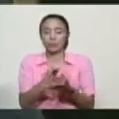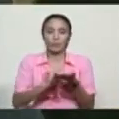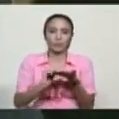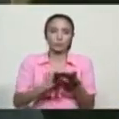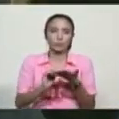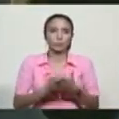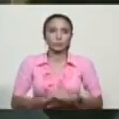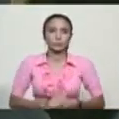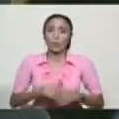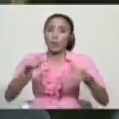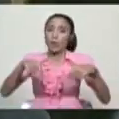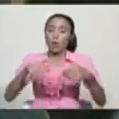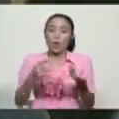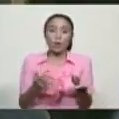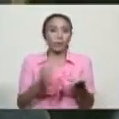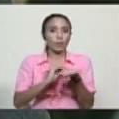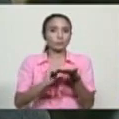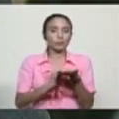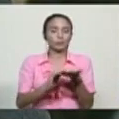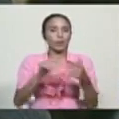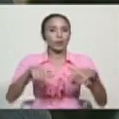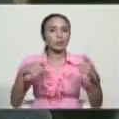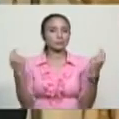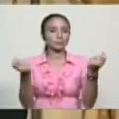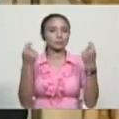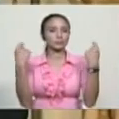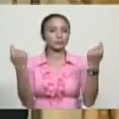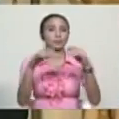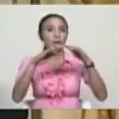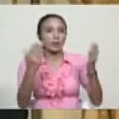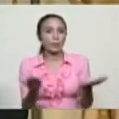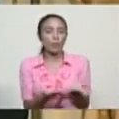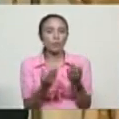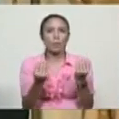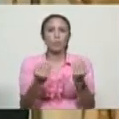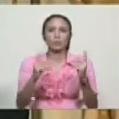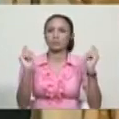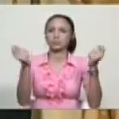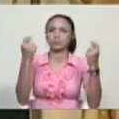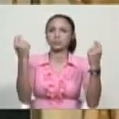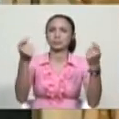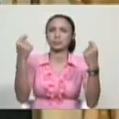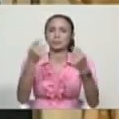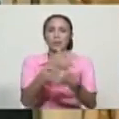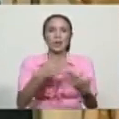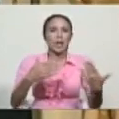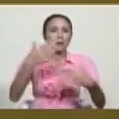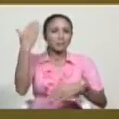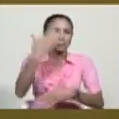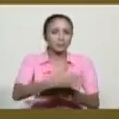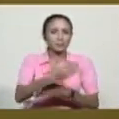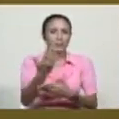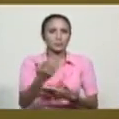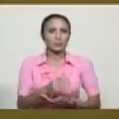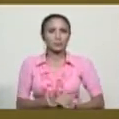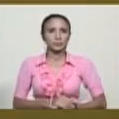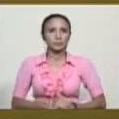Hoy estamos enfrentando una campaña mundial que no tiene parangón en los últimos años.